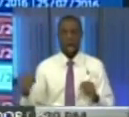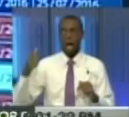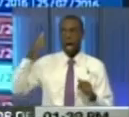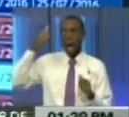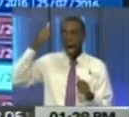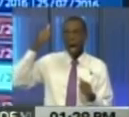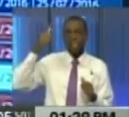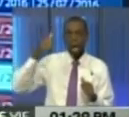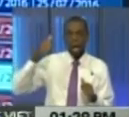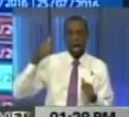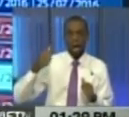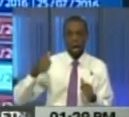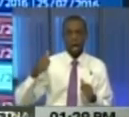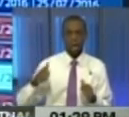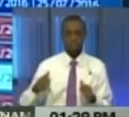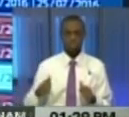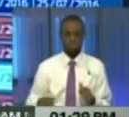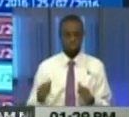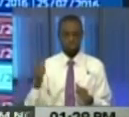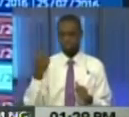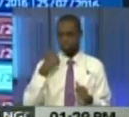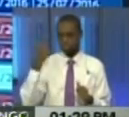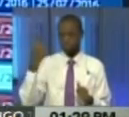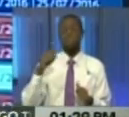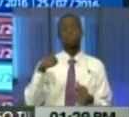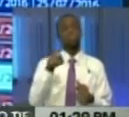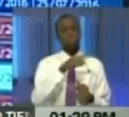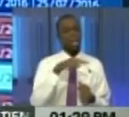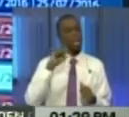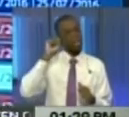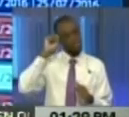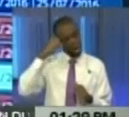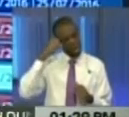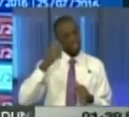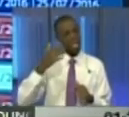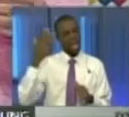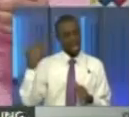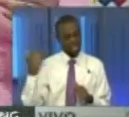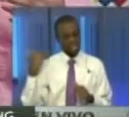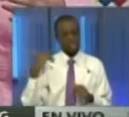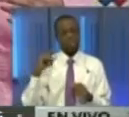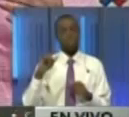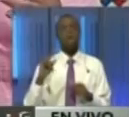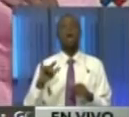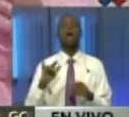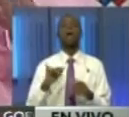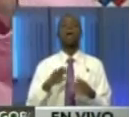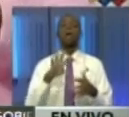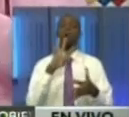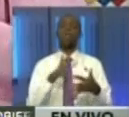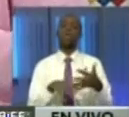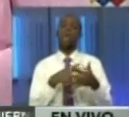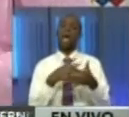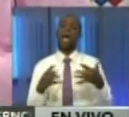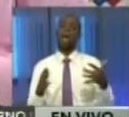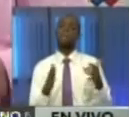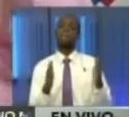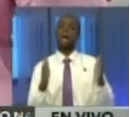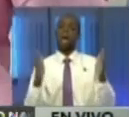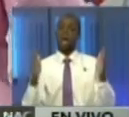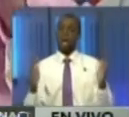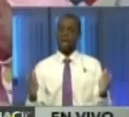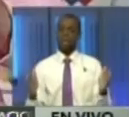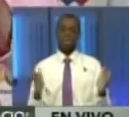de este cronograma electoral. Si ustedes bien recuerdan, nosotros dividimos que el cronograma que tenía básicamente dos